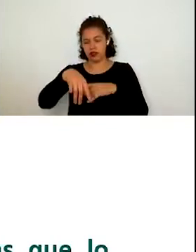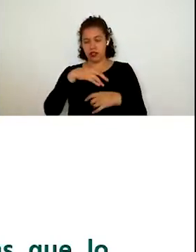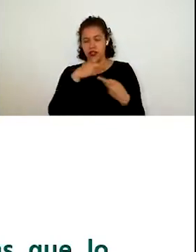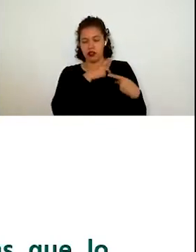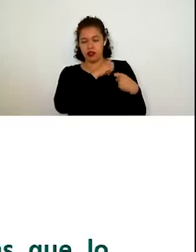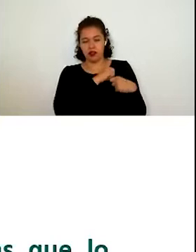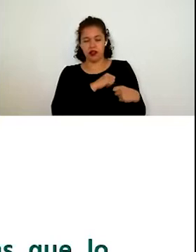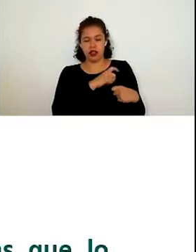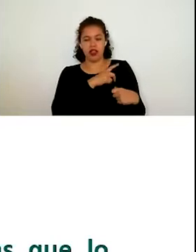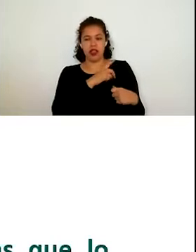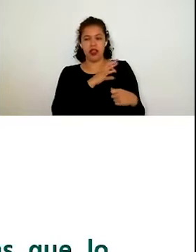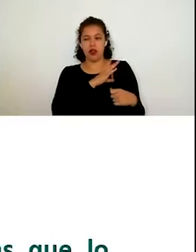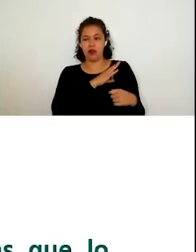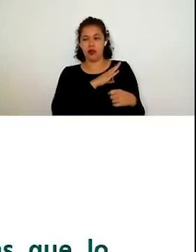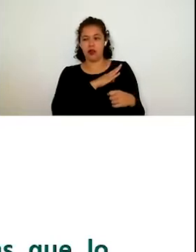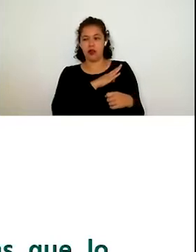los cargos